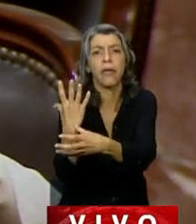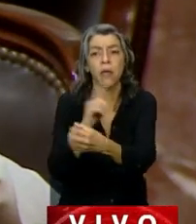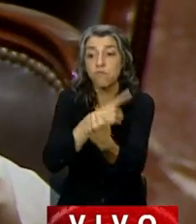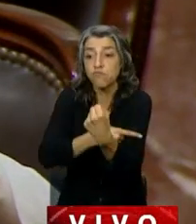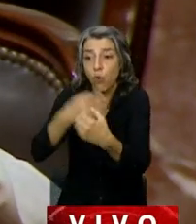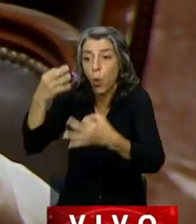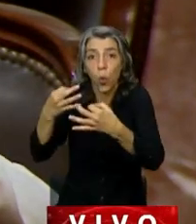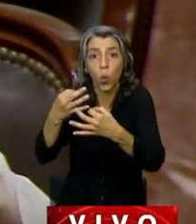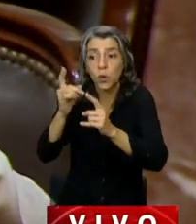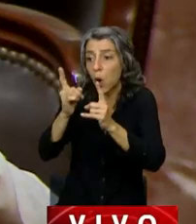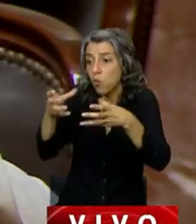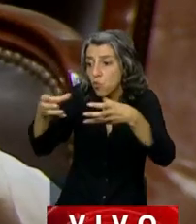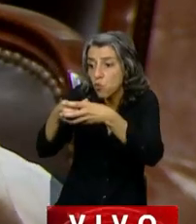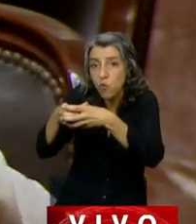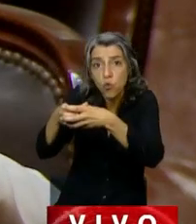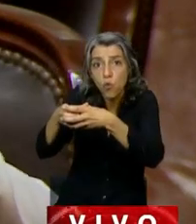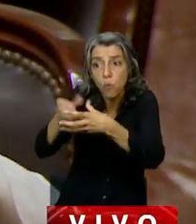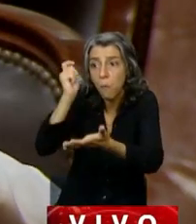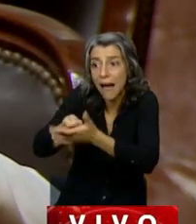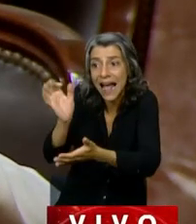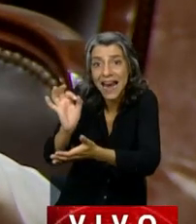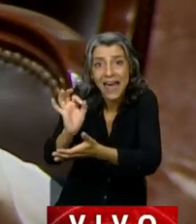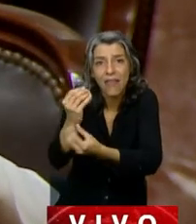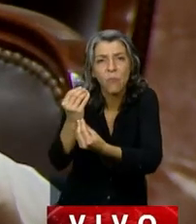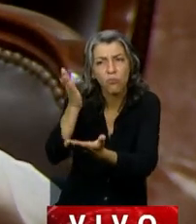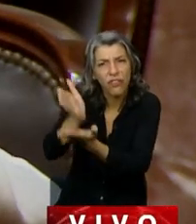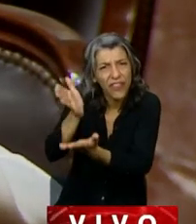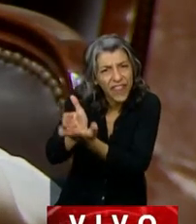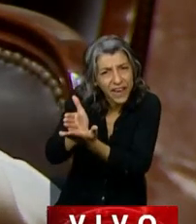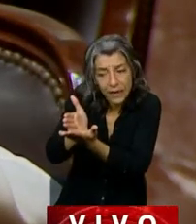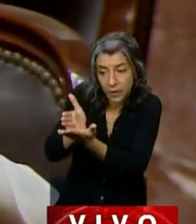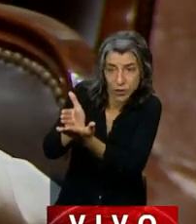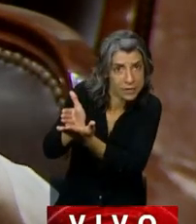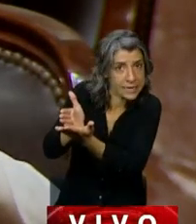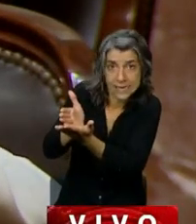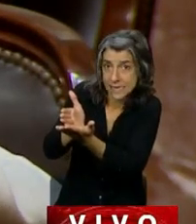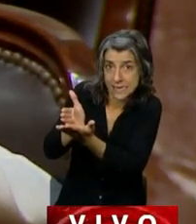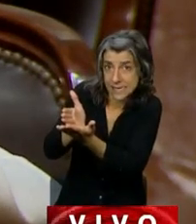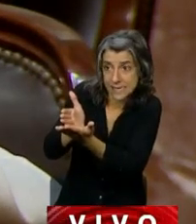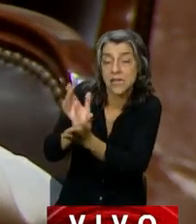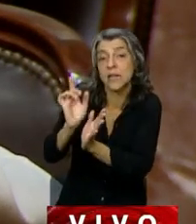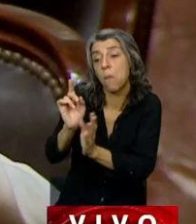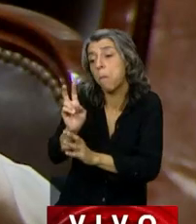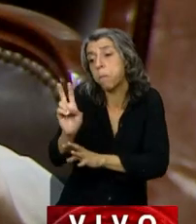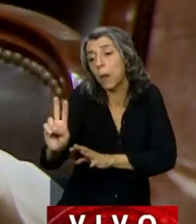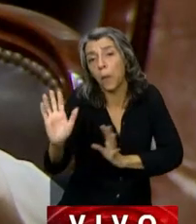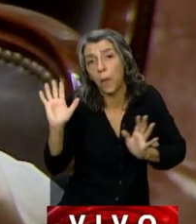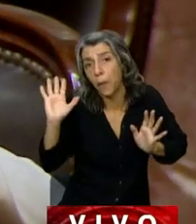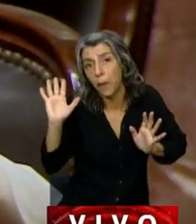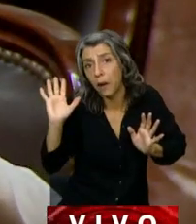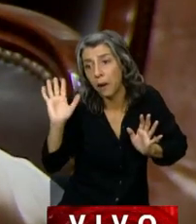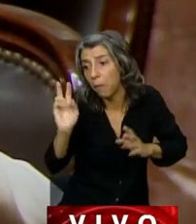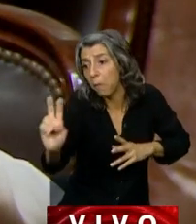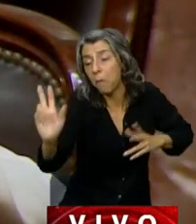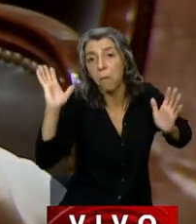es un derecho, no. No es un derecho, es un privilegio, porque la ley debe ser equitativa y debe